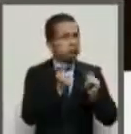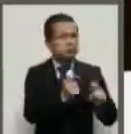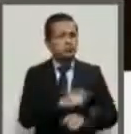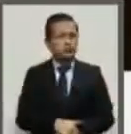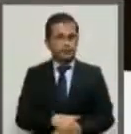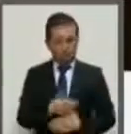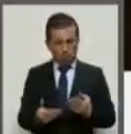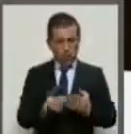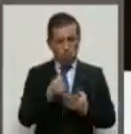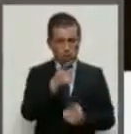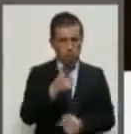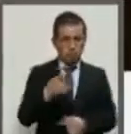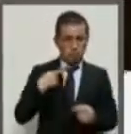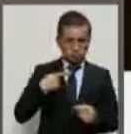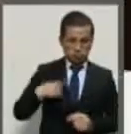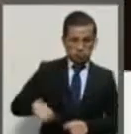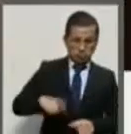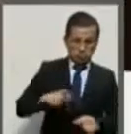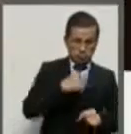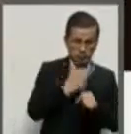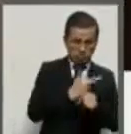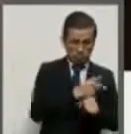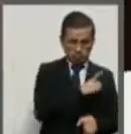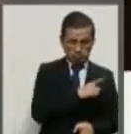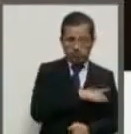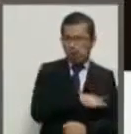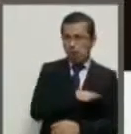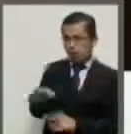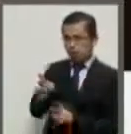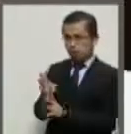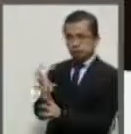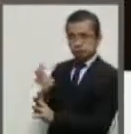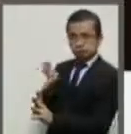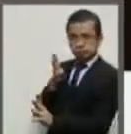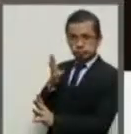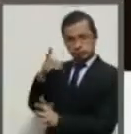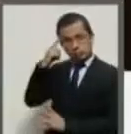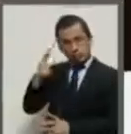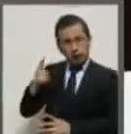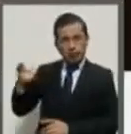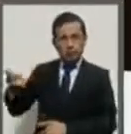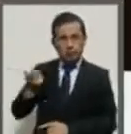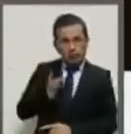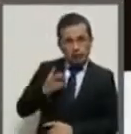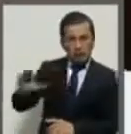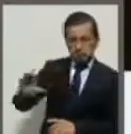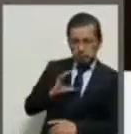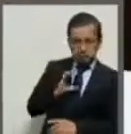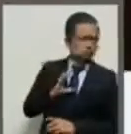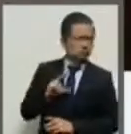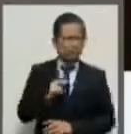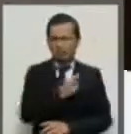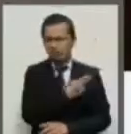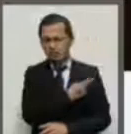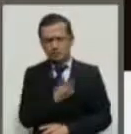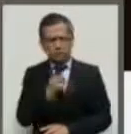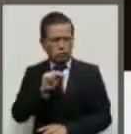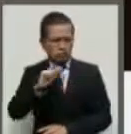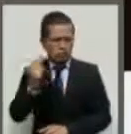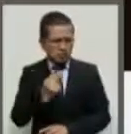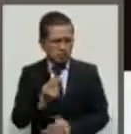hacer humillantes filas en el Palacio de Cobián para pelear recursos. Estamos ante un paquete económico